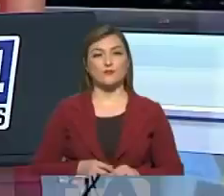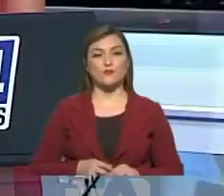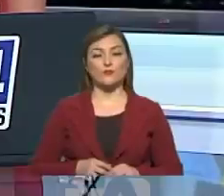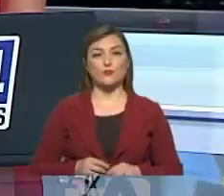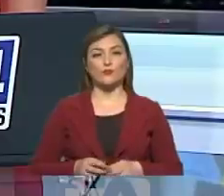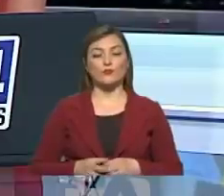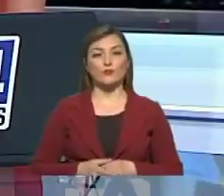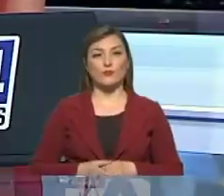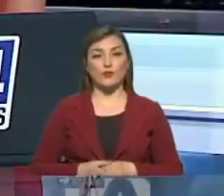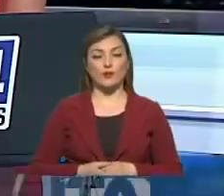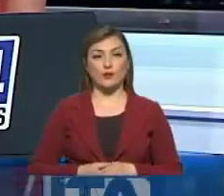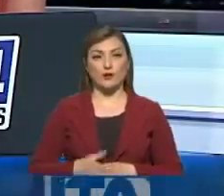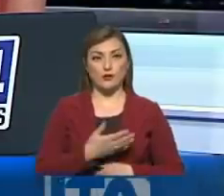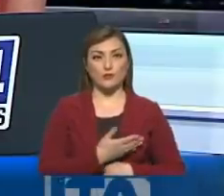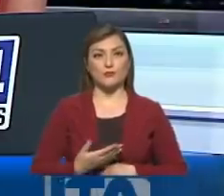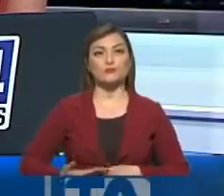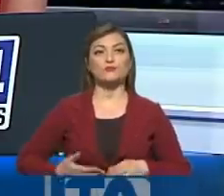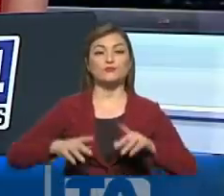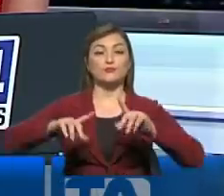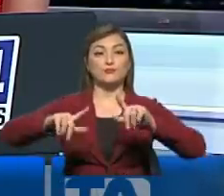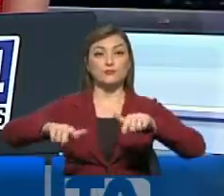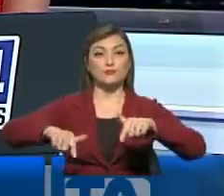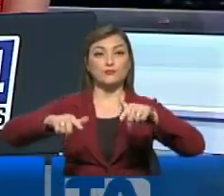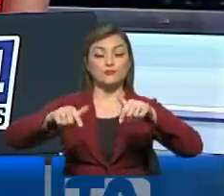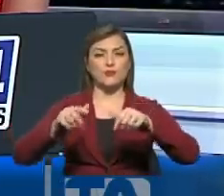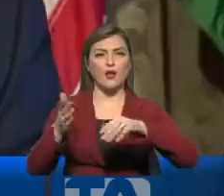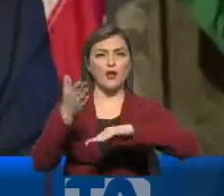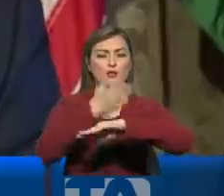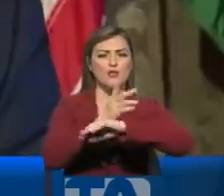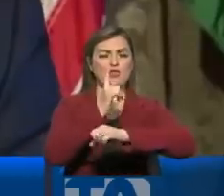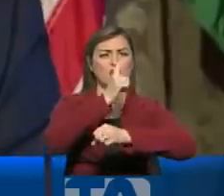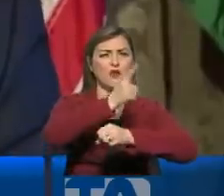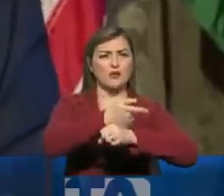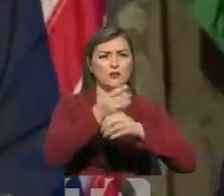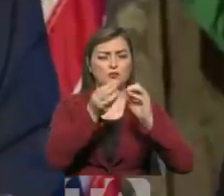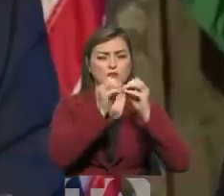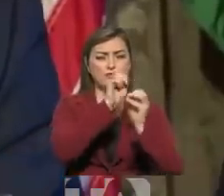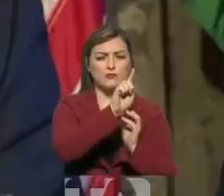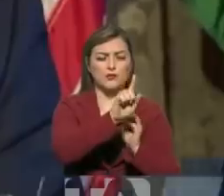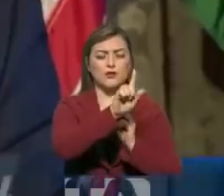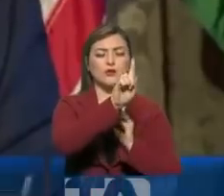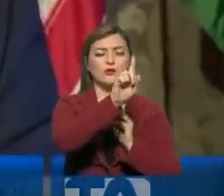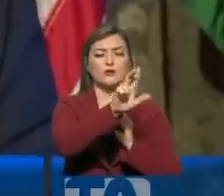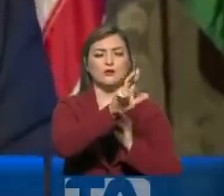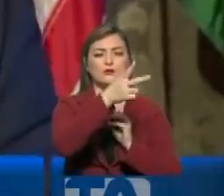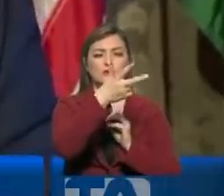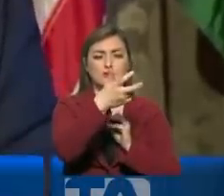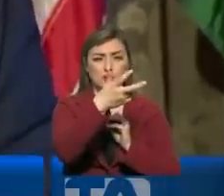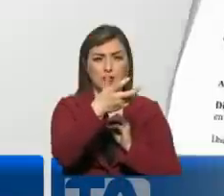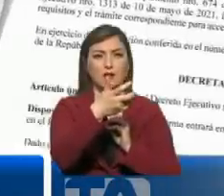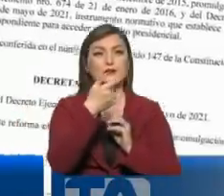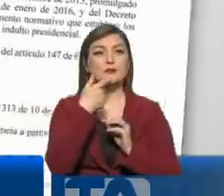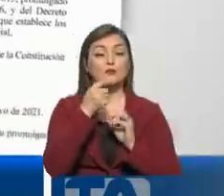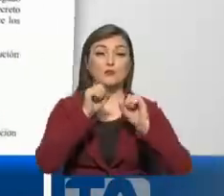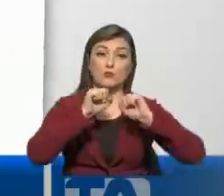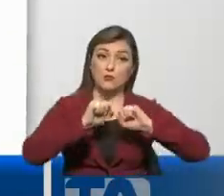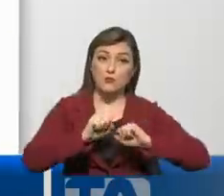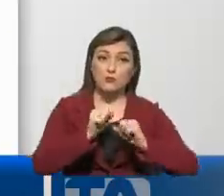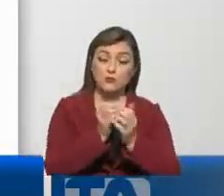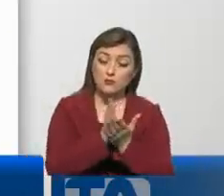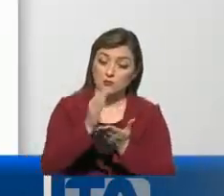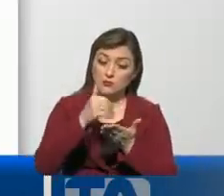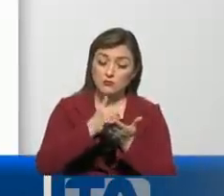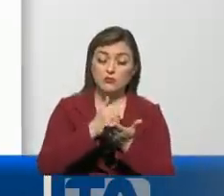noticias. El presidente Lenín Moreno derogó el decreto ejecutivo 1313 que ampliaba la posibilidad de acceder